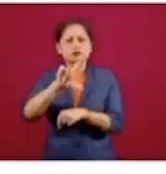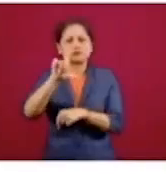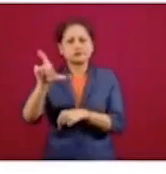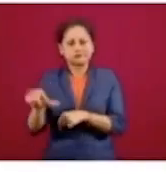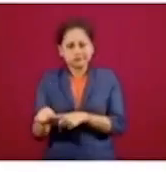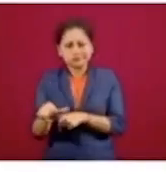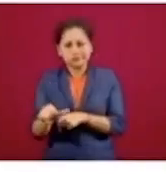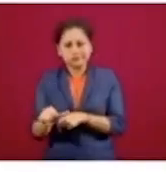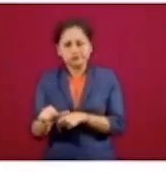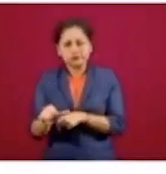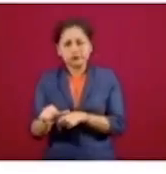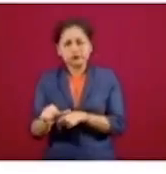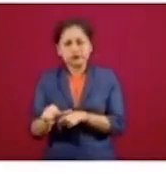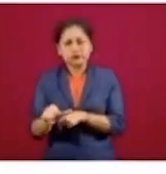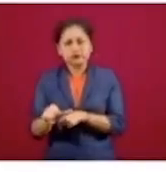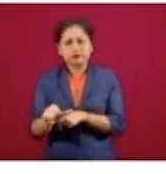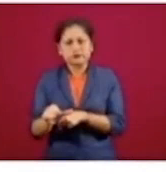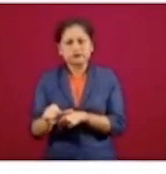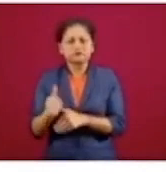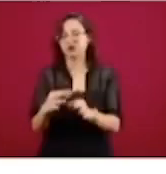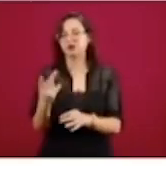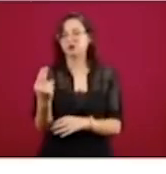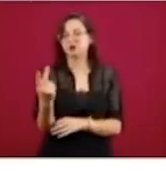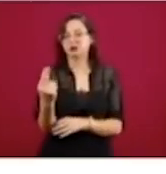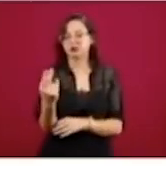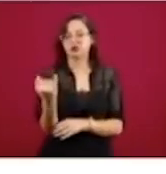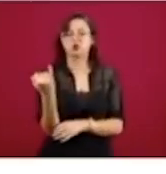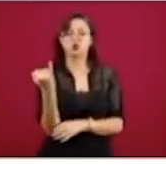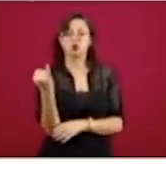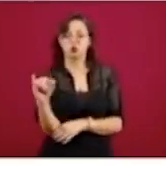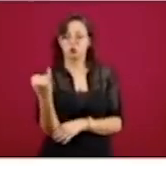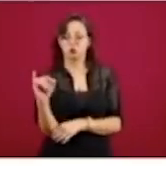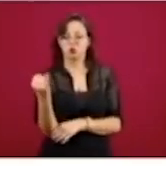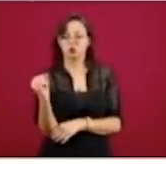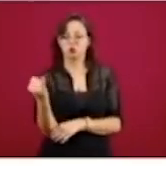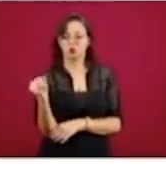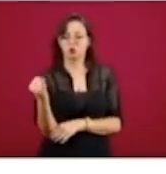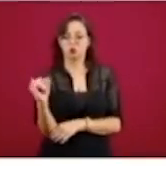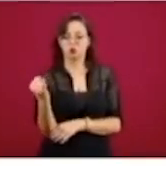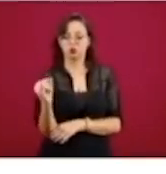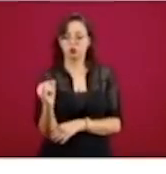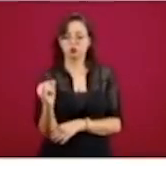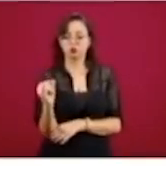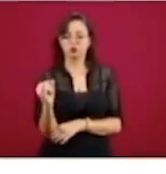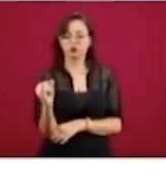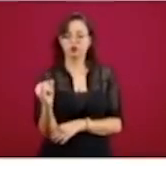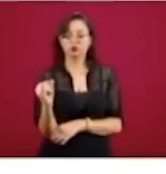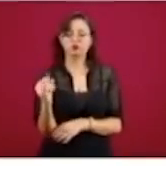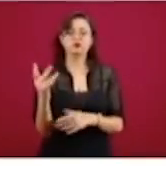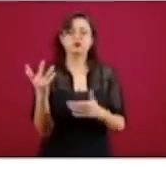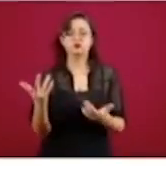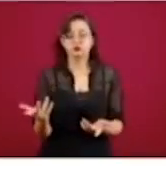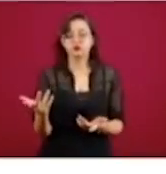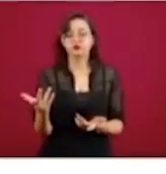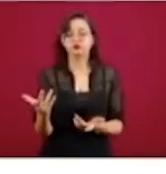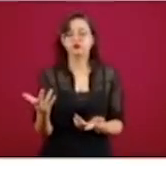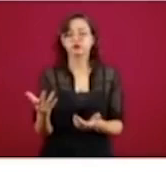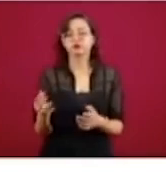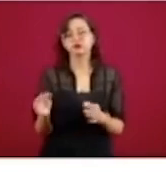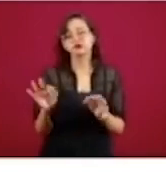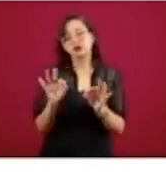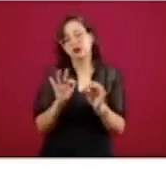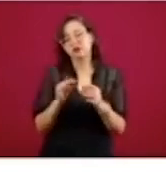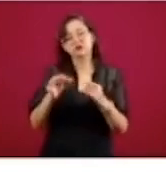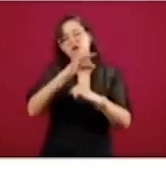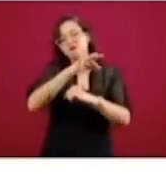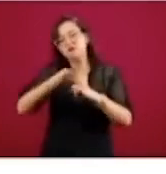extienden hasta el próximo 30 de mayo también informó que entre el 8 y 10 de mayo podría presentarse la curva más alta de contagios de kobe